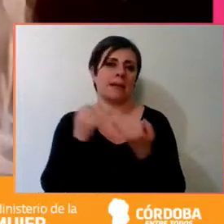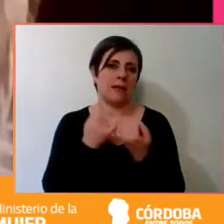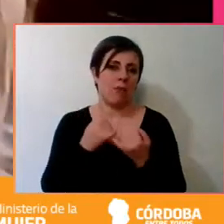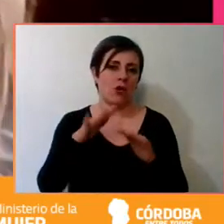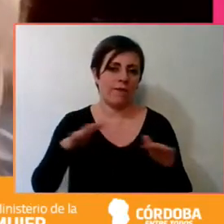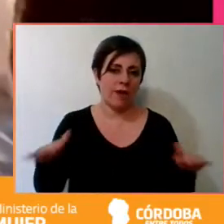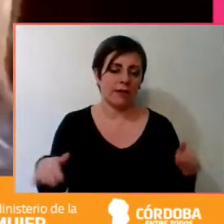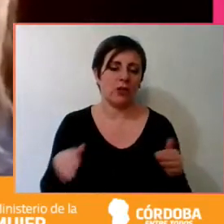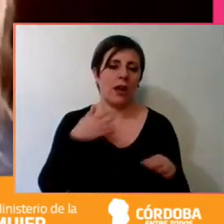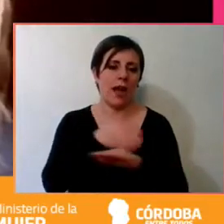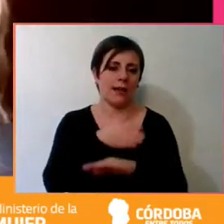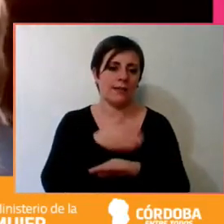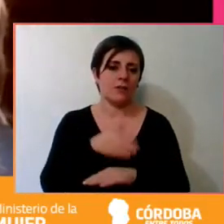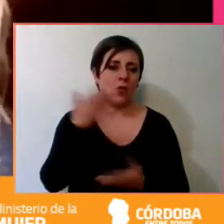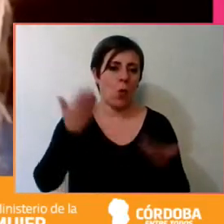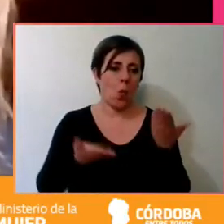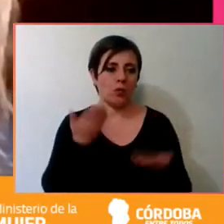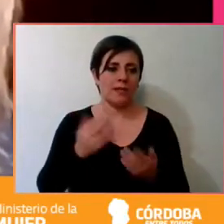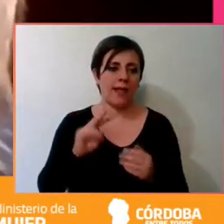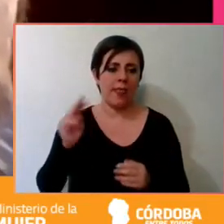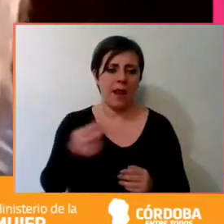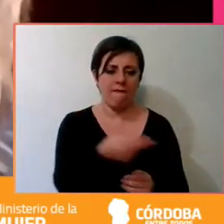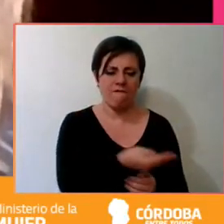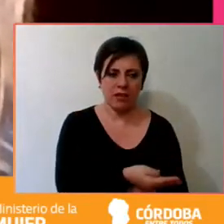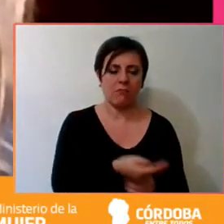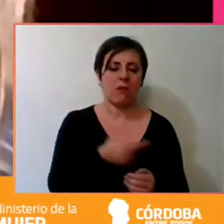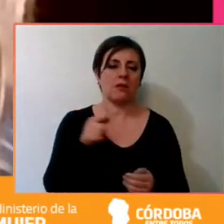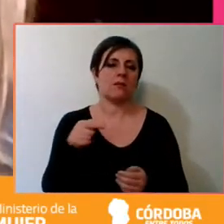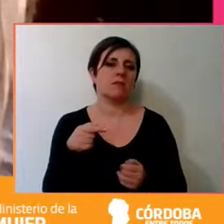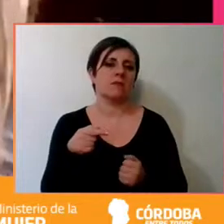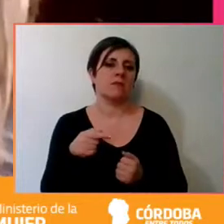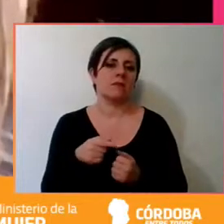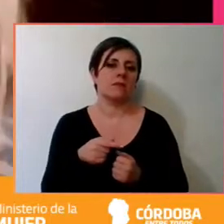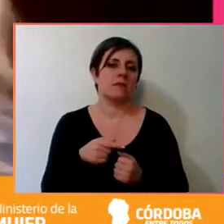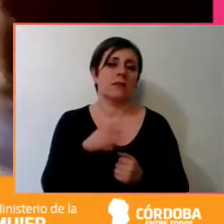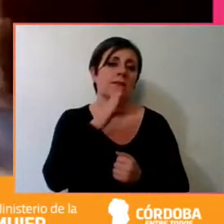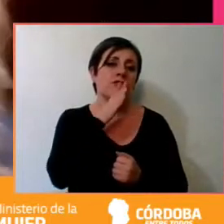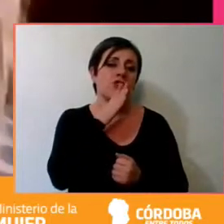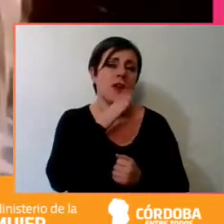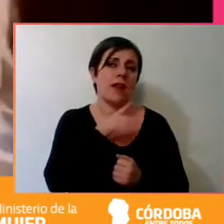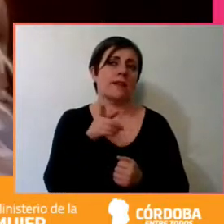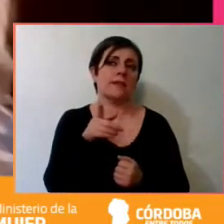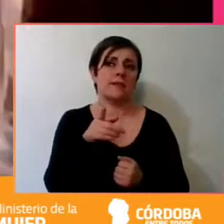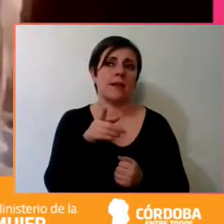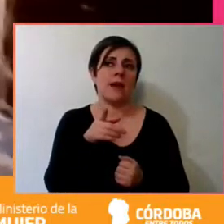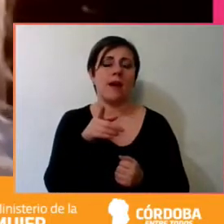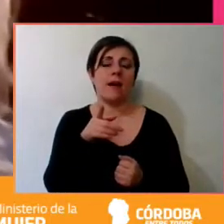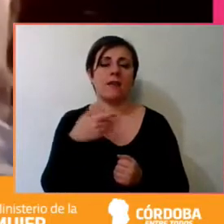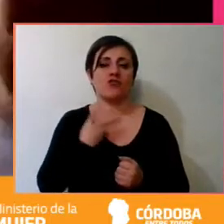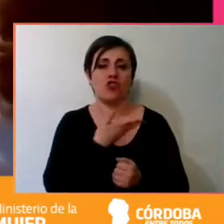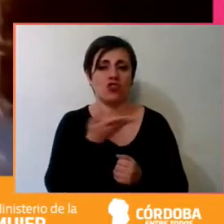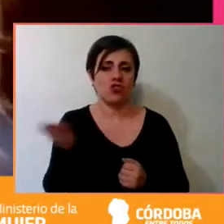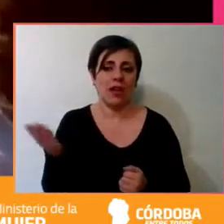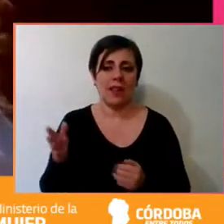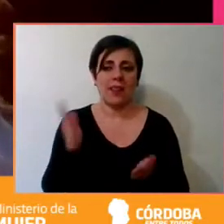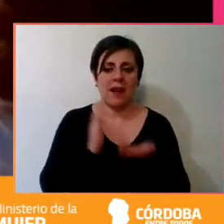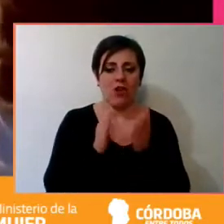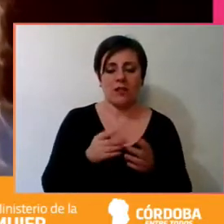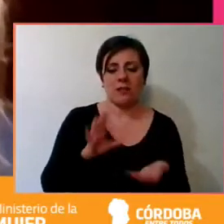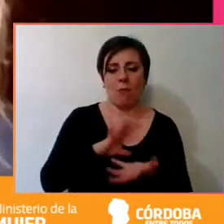la justicia de las víctimas, el tema de la tolerancia social de la violencia y una